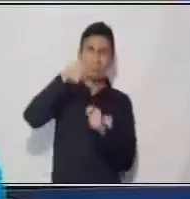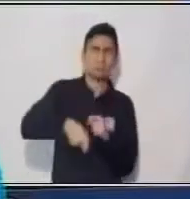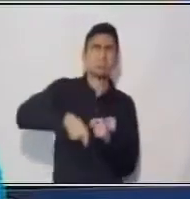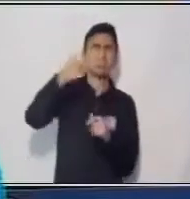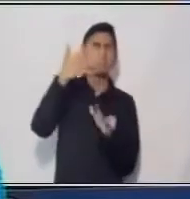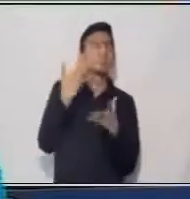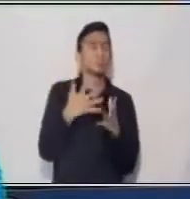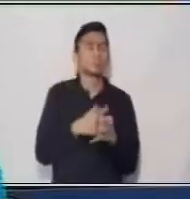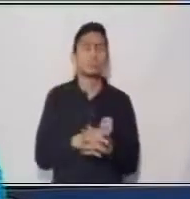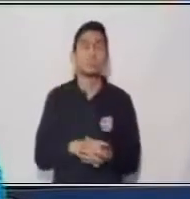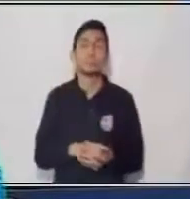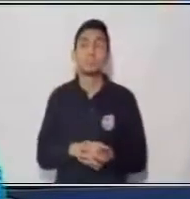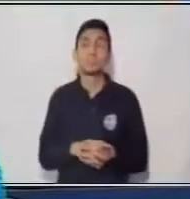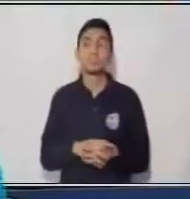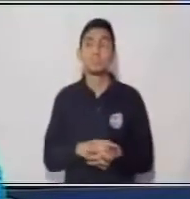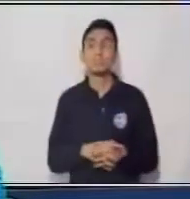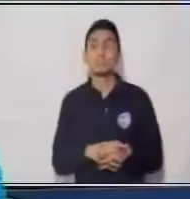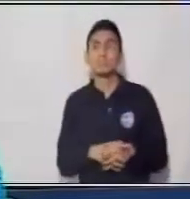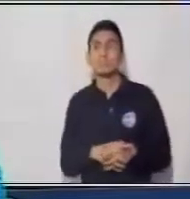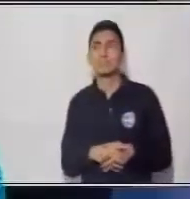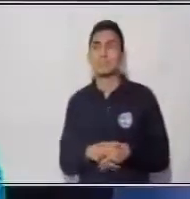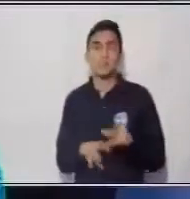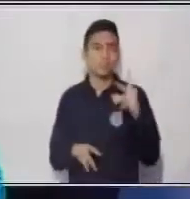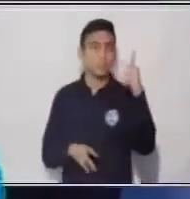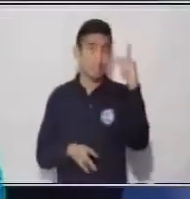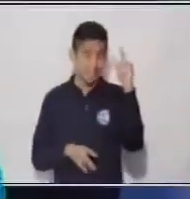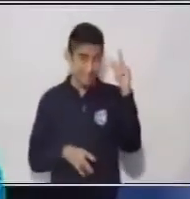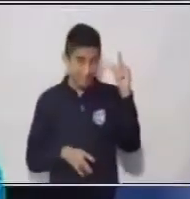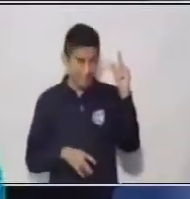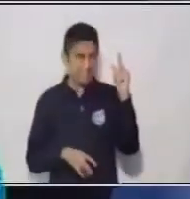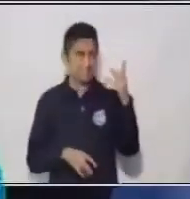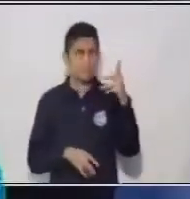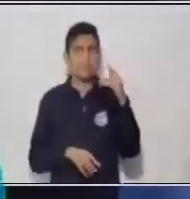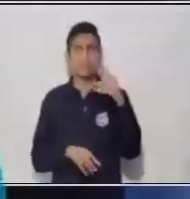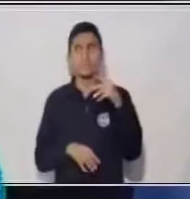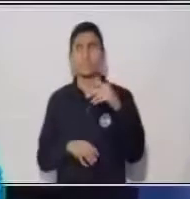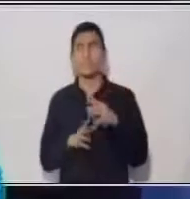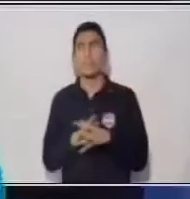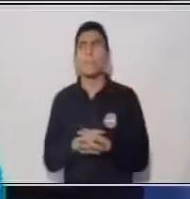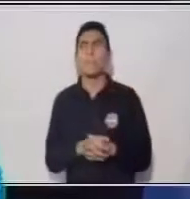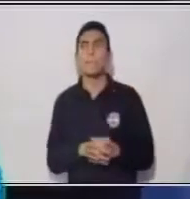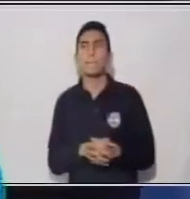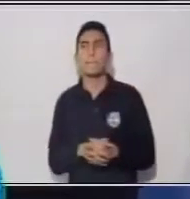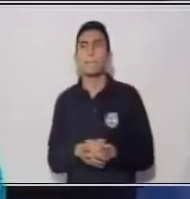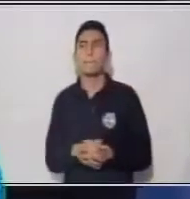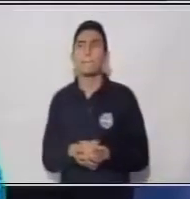Entonces, despejo la distancia, va a ser igual, ese que divide pasa a multiplicar.